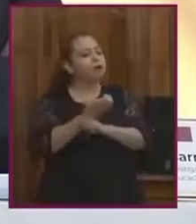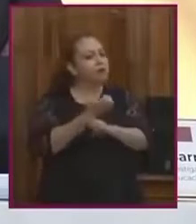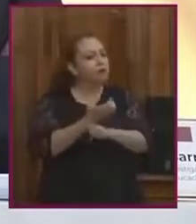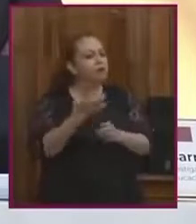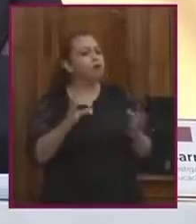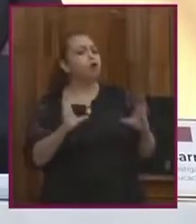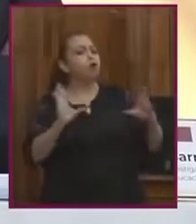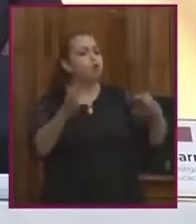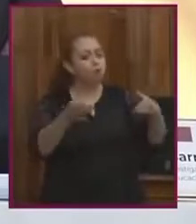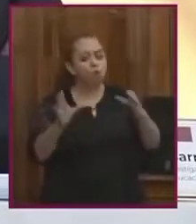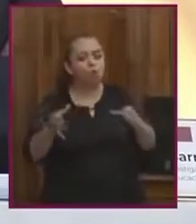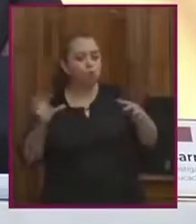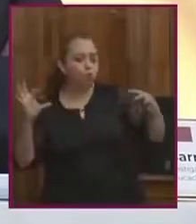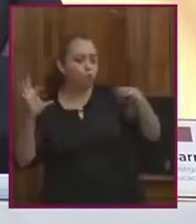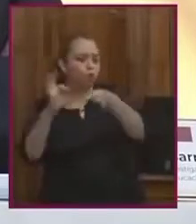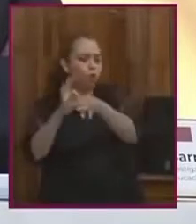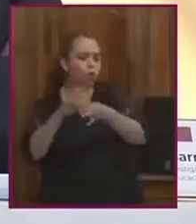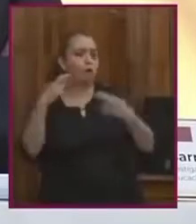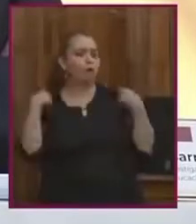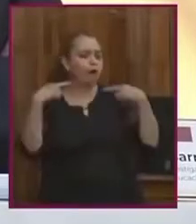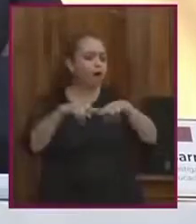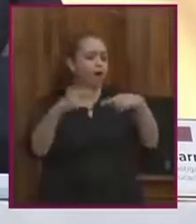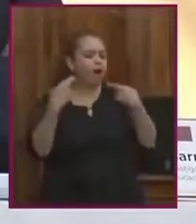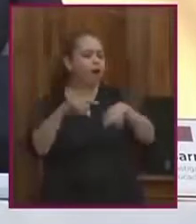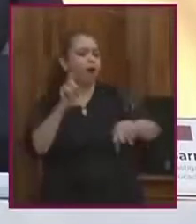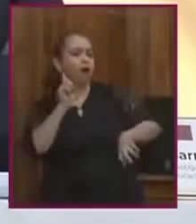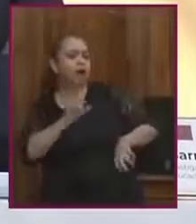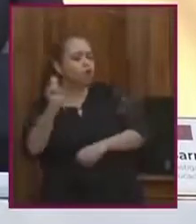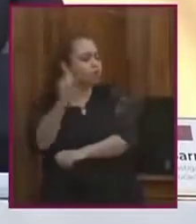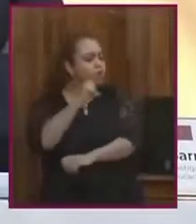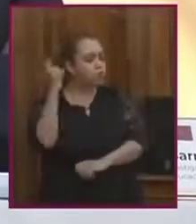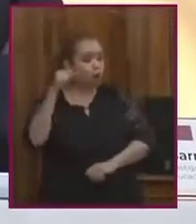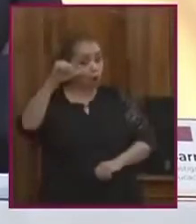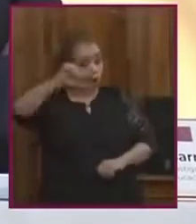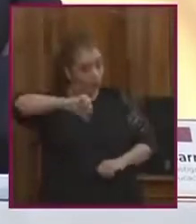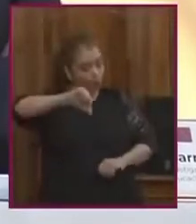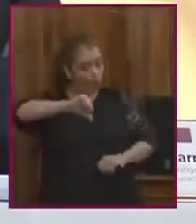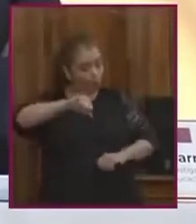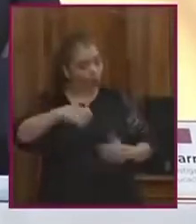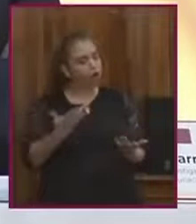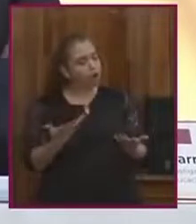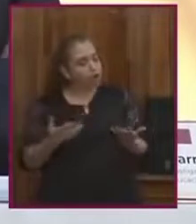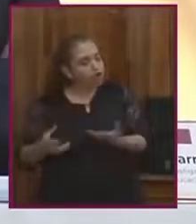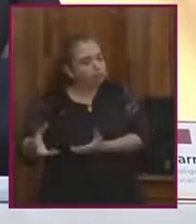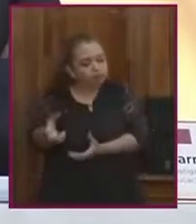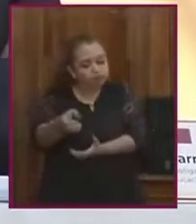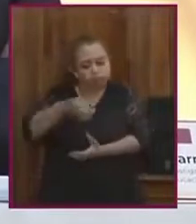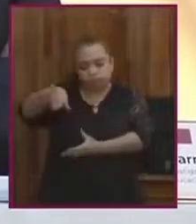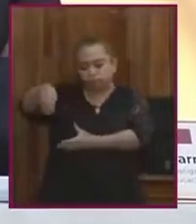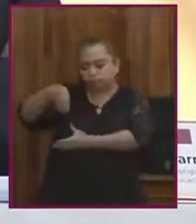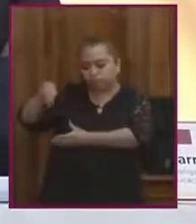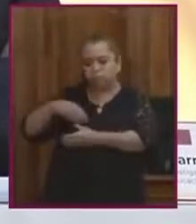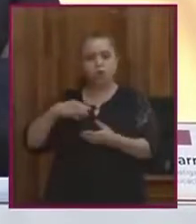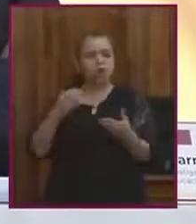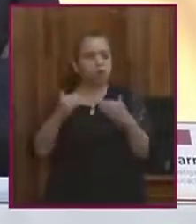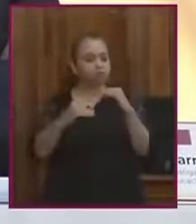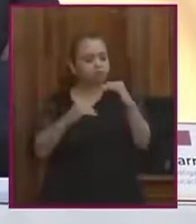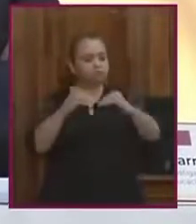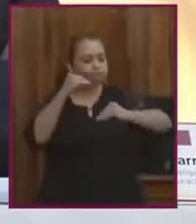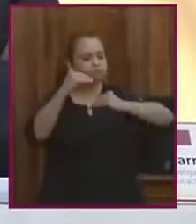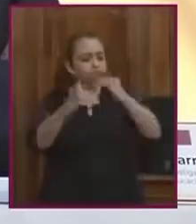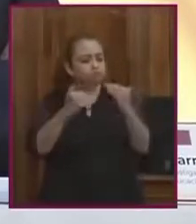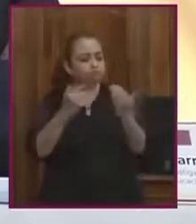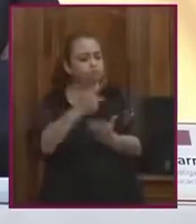maestras, maestros, académicas y académicos, es la que hoy estamos recuperando con la construcción de esta